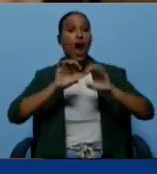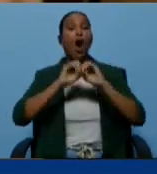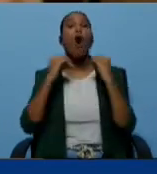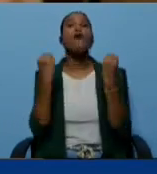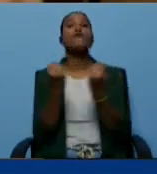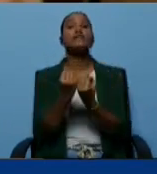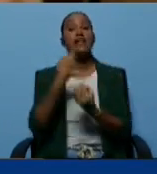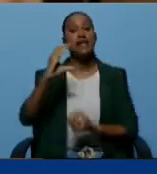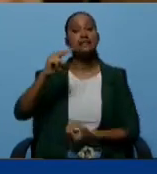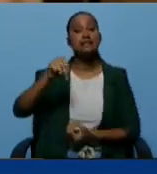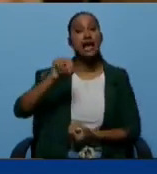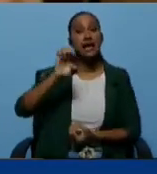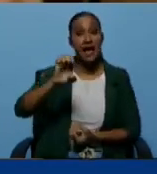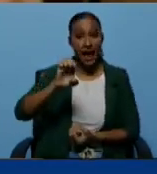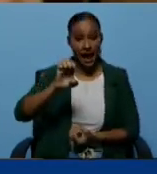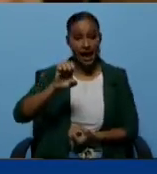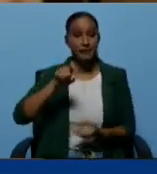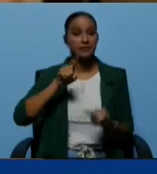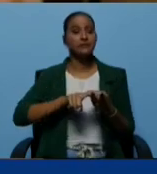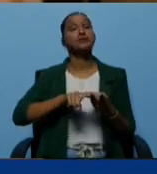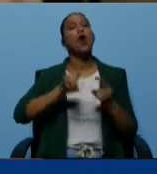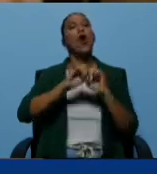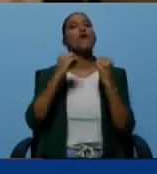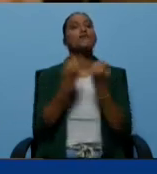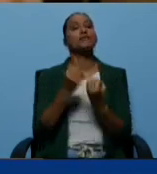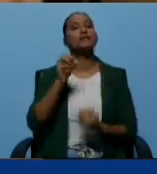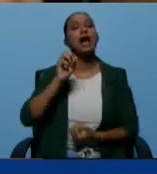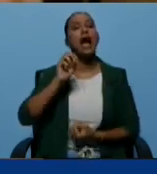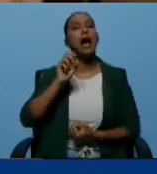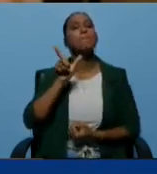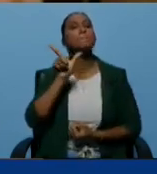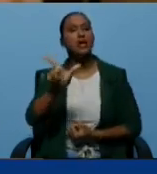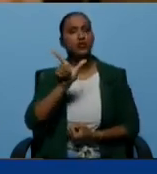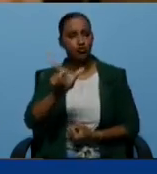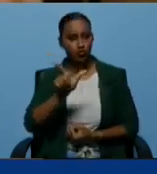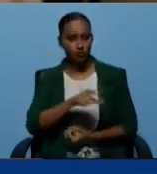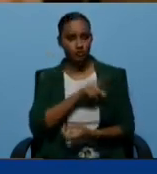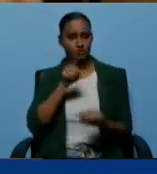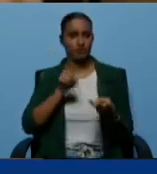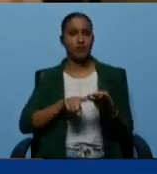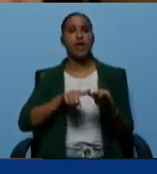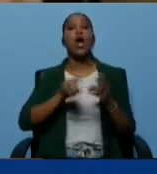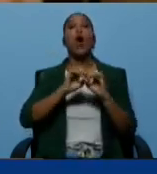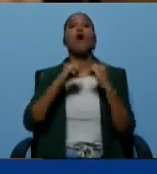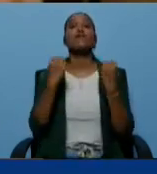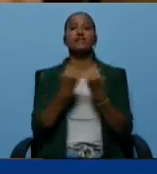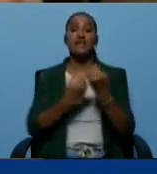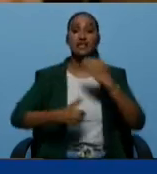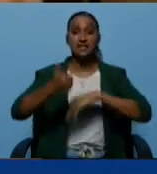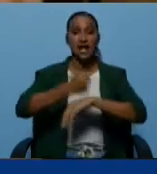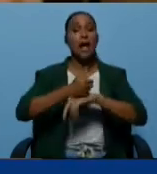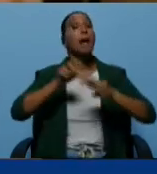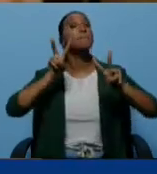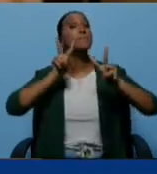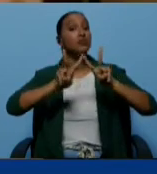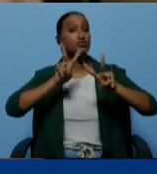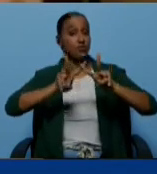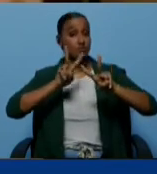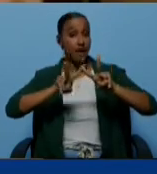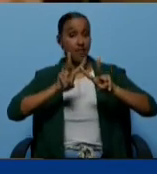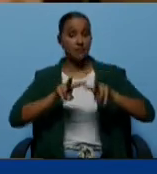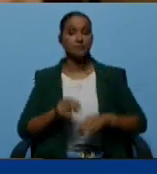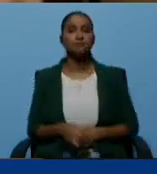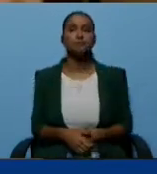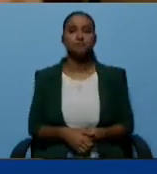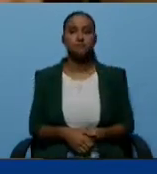igual número de estados, 10 sedes del PSV, partido de gobierno, la sede principal del Ministerio de Vivienda y Hábitat. También